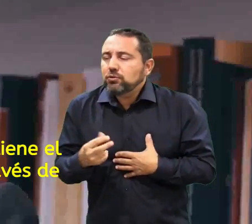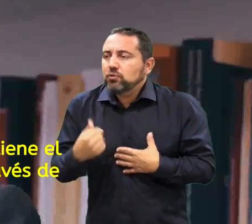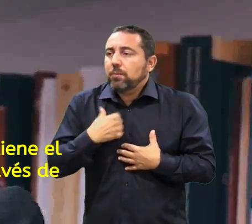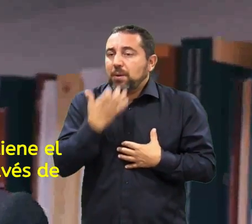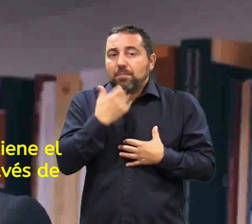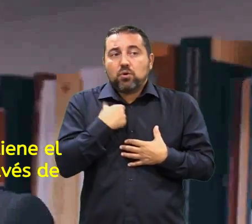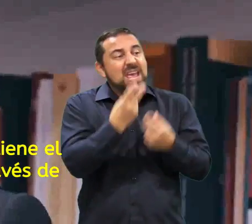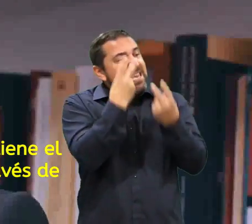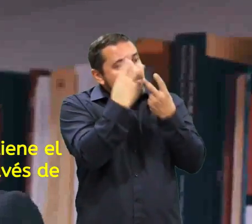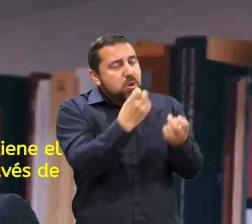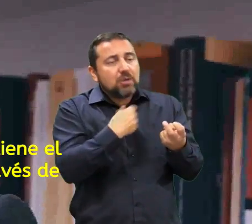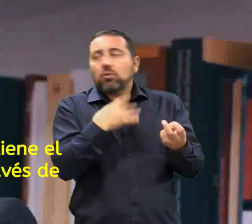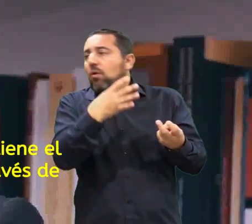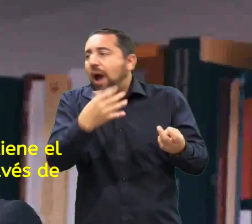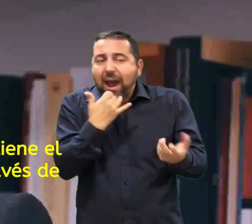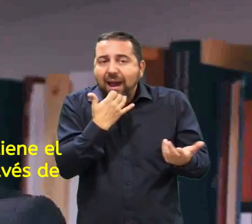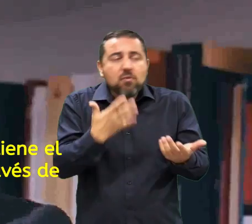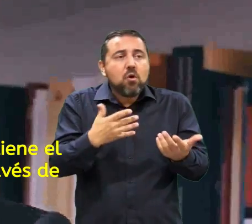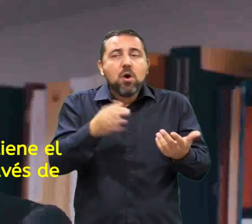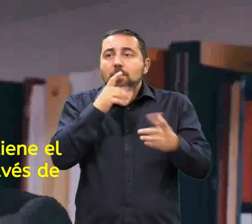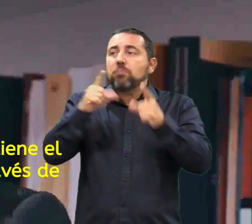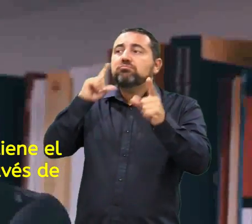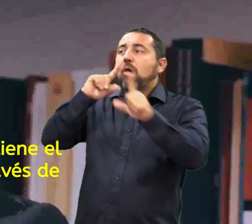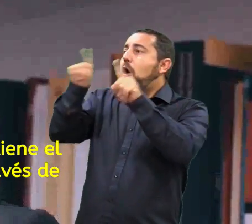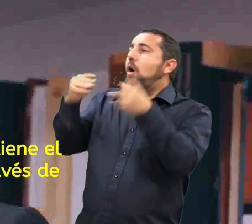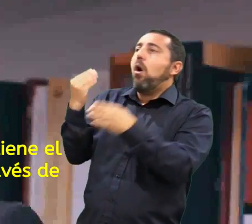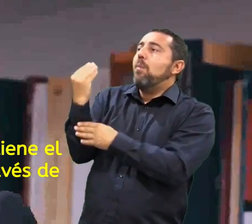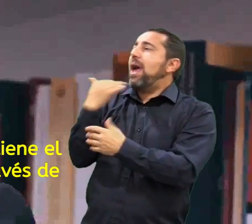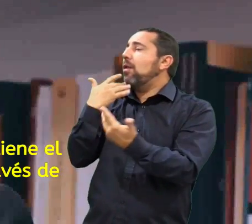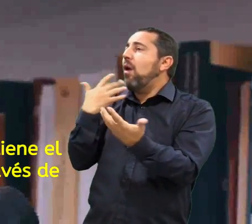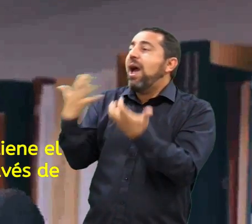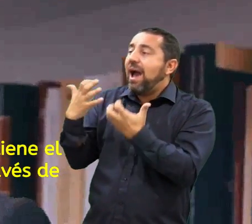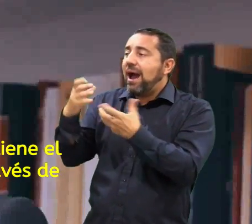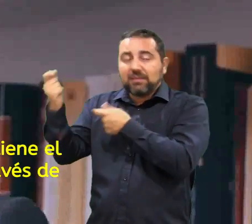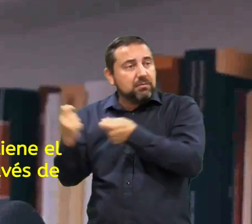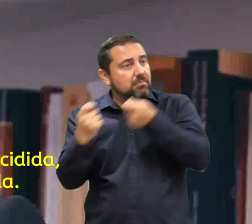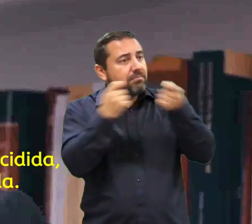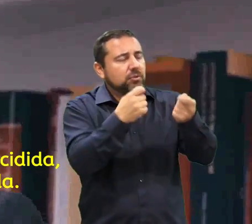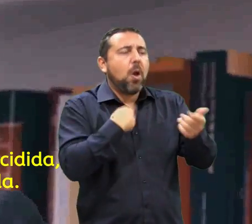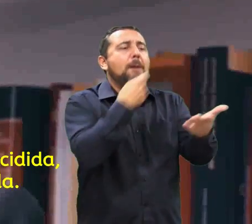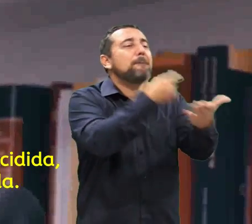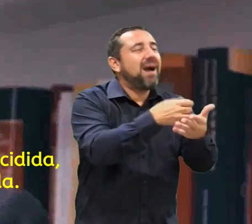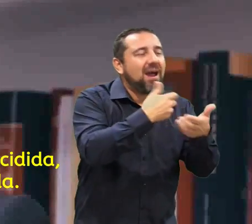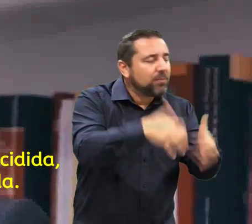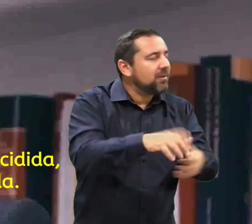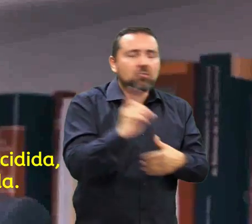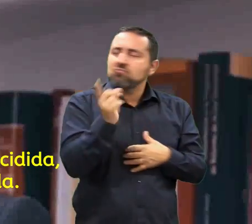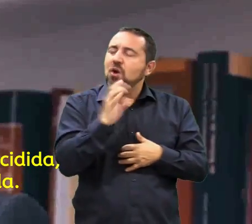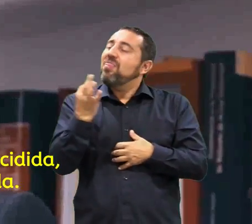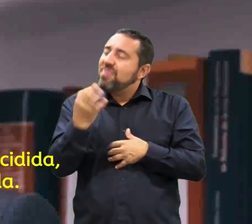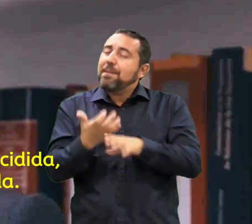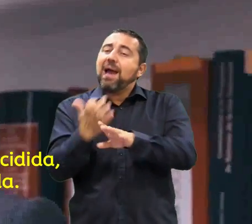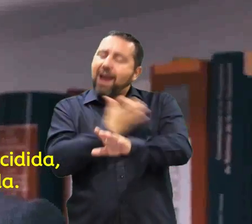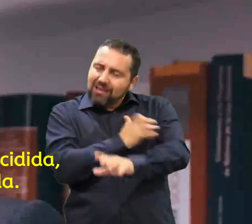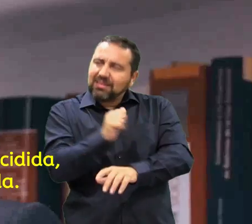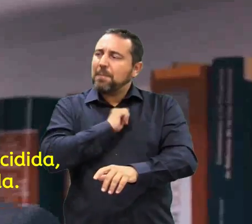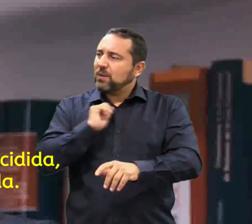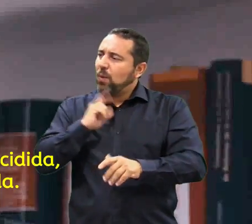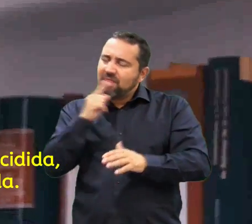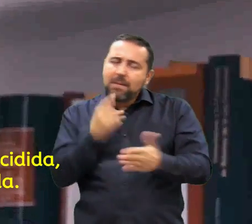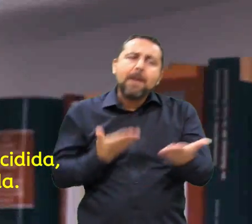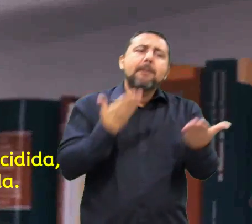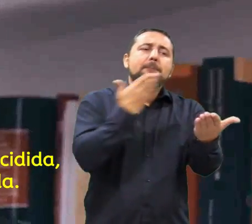no tiene un derecho a pagar el impuesto que sea a través de una obra de arte. Tiene que solicitarlo. Si tiene que solicitarlo, y